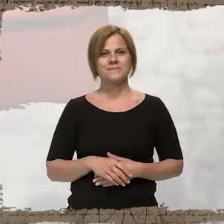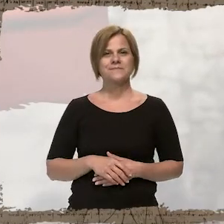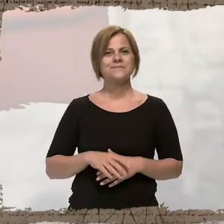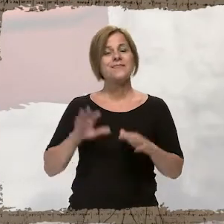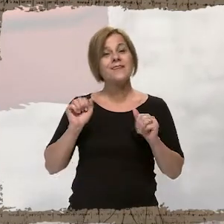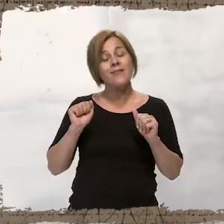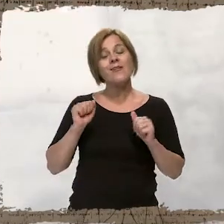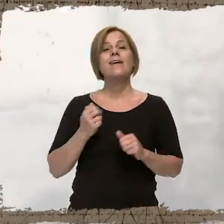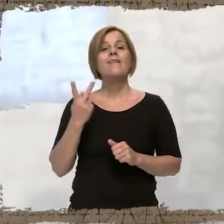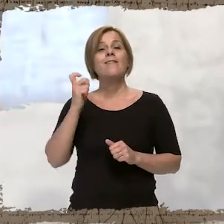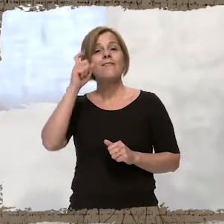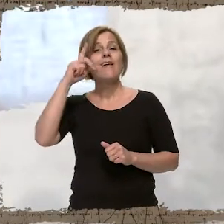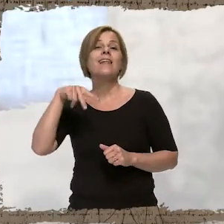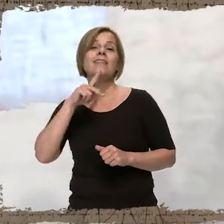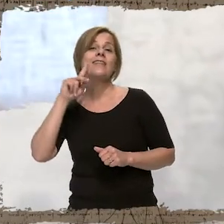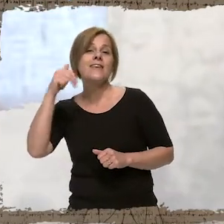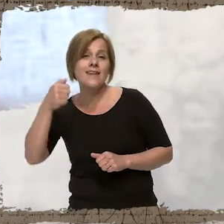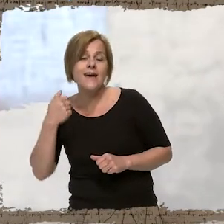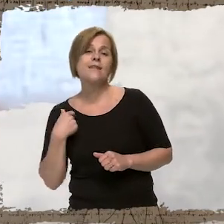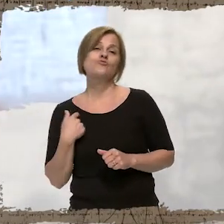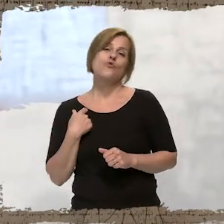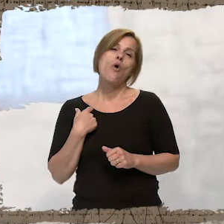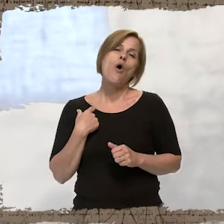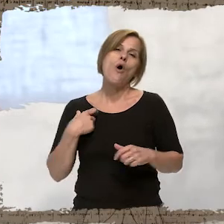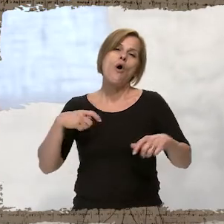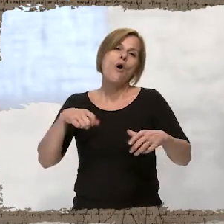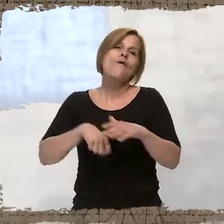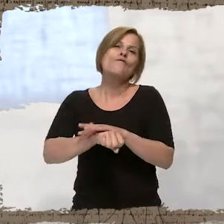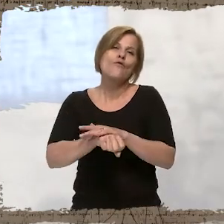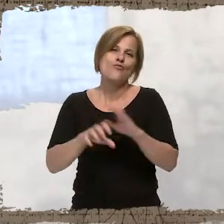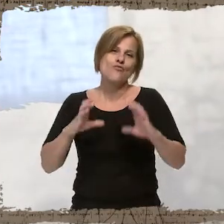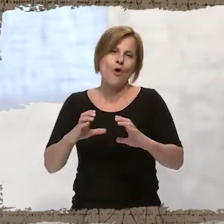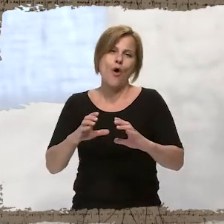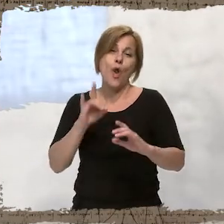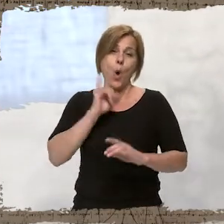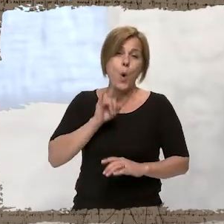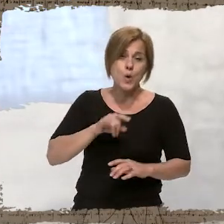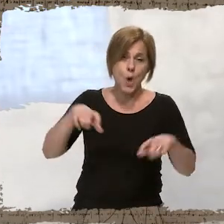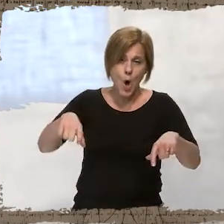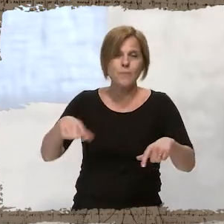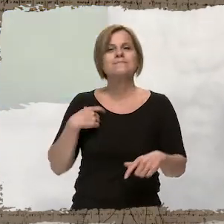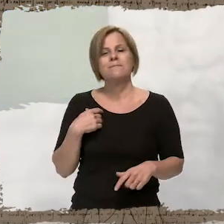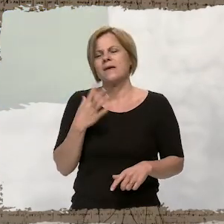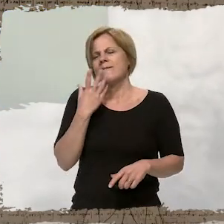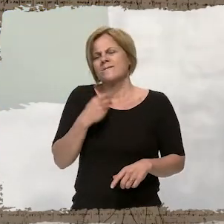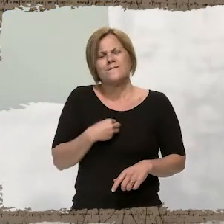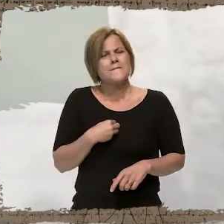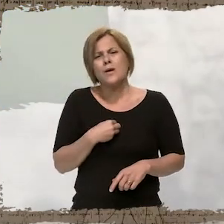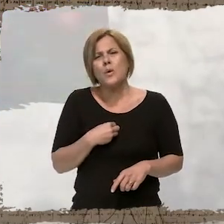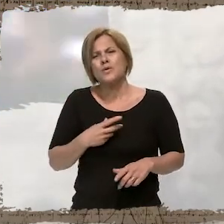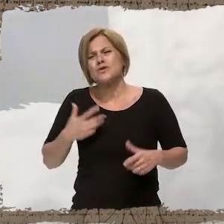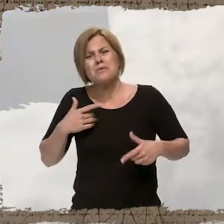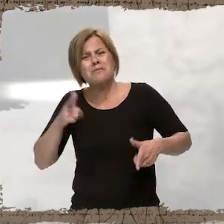continuación hola a todos yo soy valentina ponce y juego el fútbol en unión y juego al fútbol porque me gusta